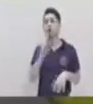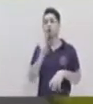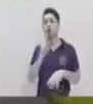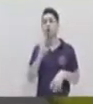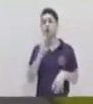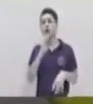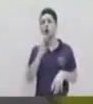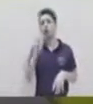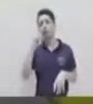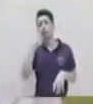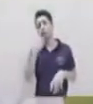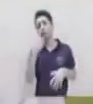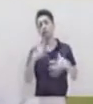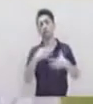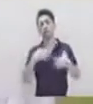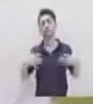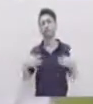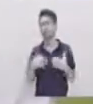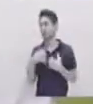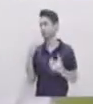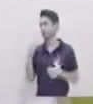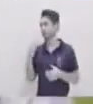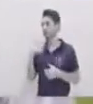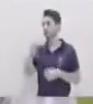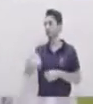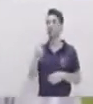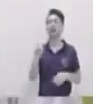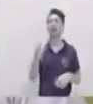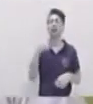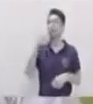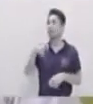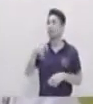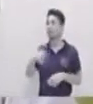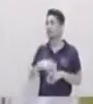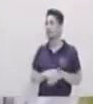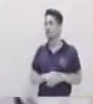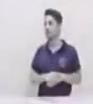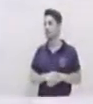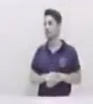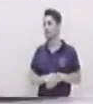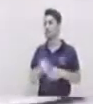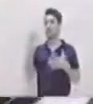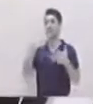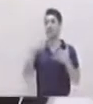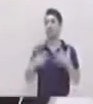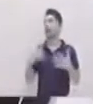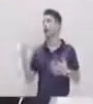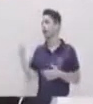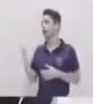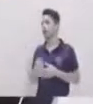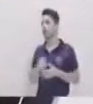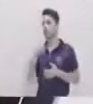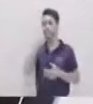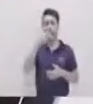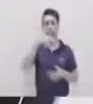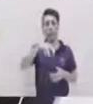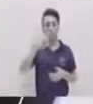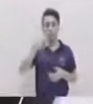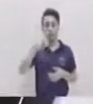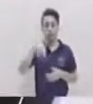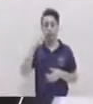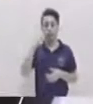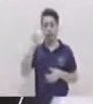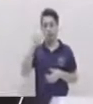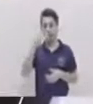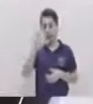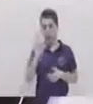es nada aburrida ni nada tediosa. Para esta presentación lo que vamos a necesitar es de material amoníaco,